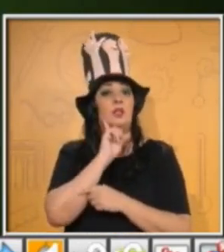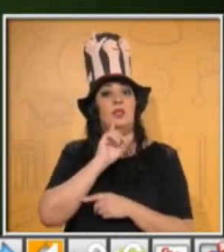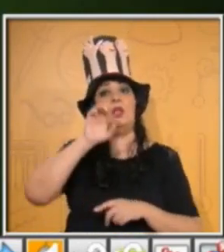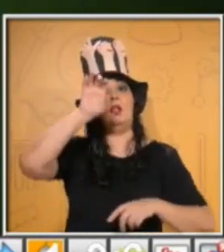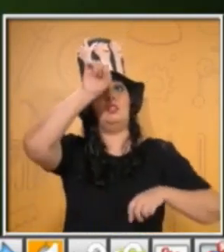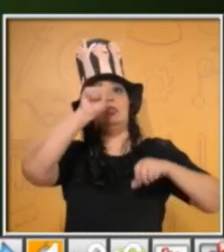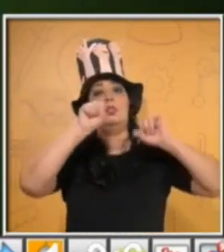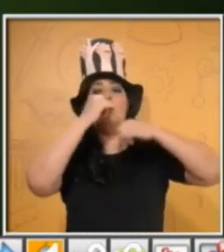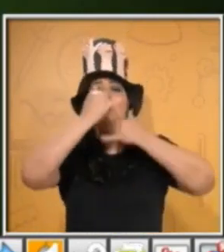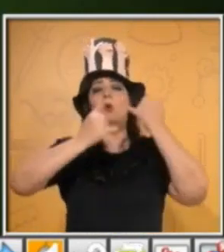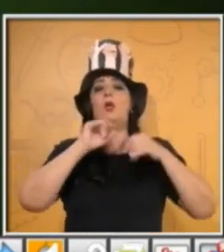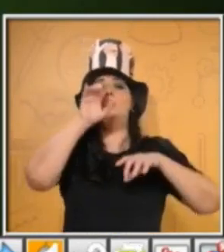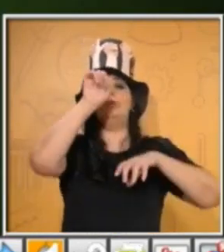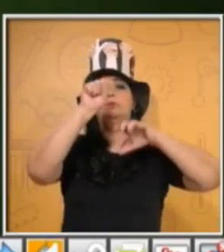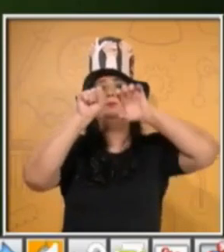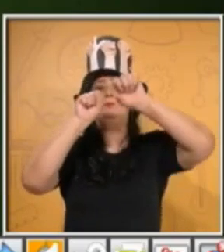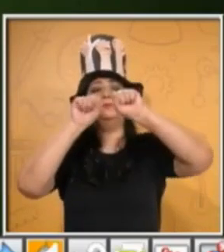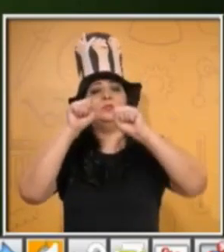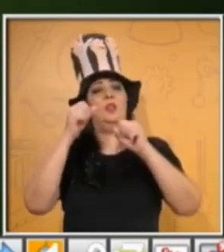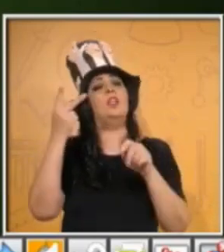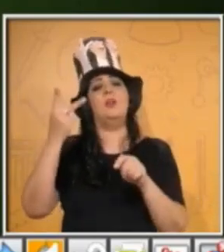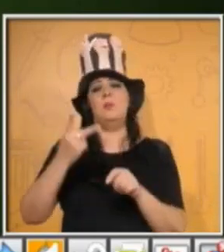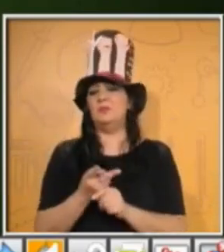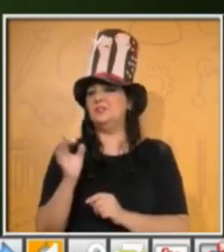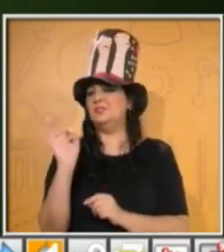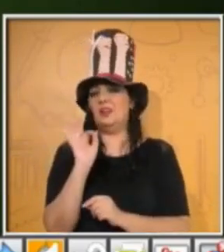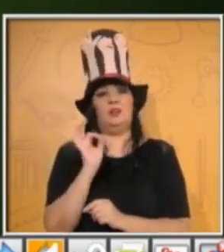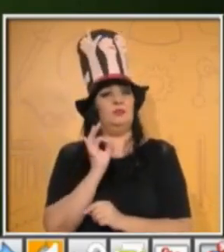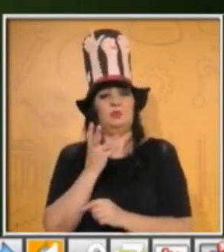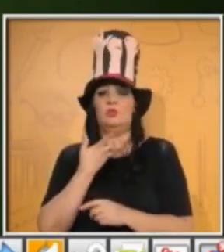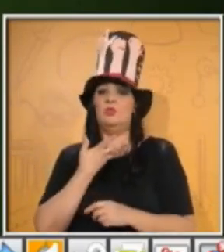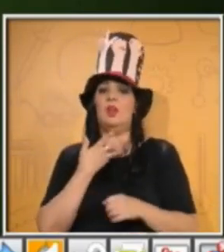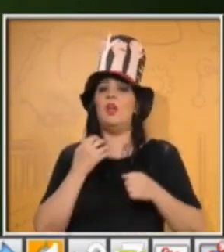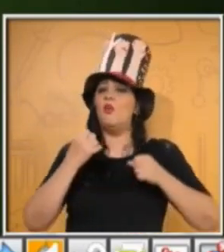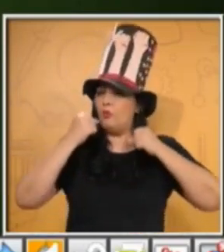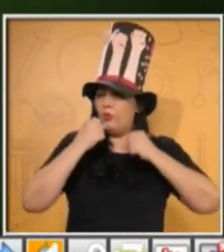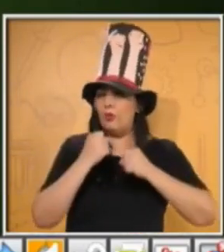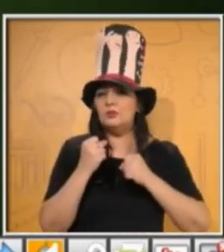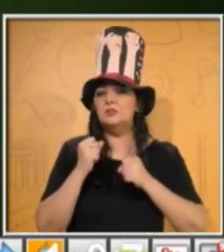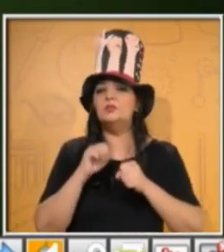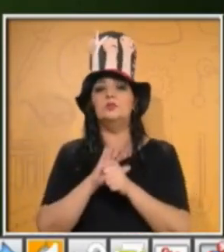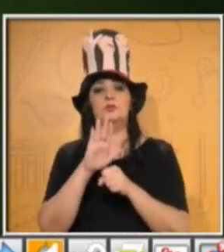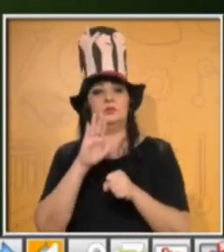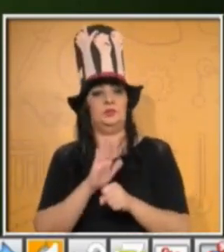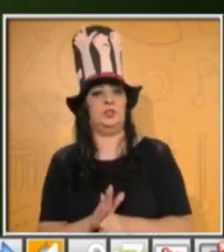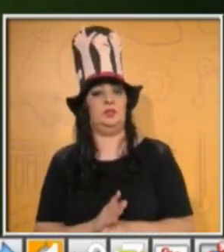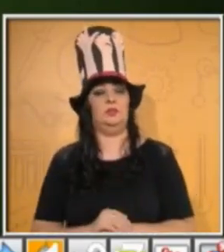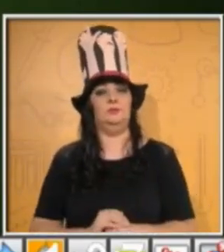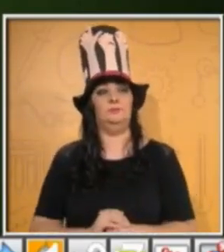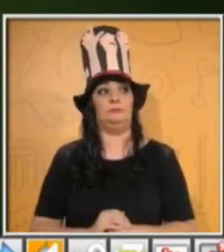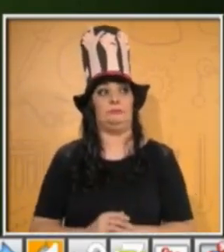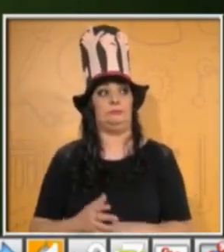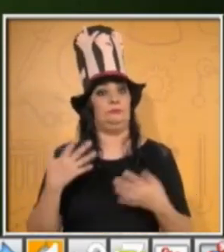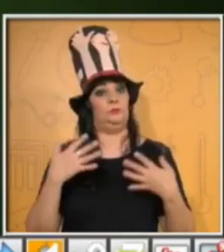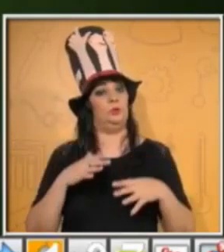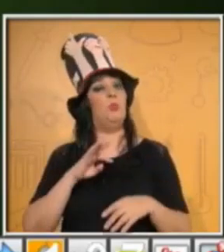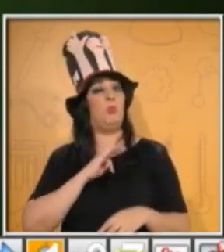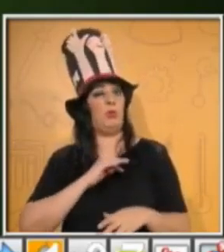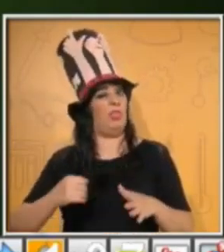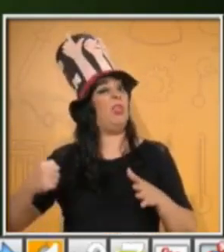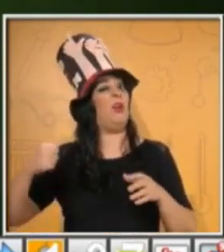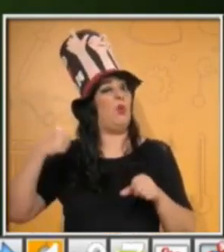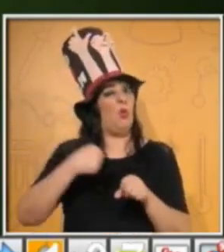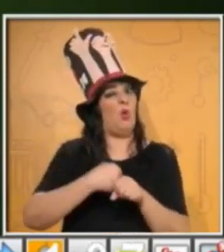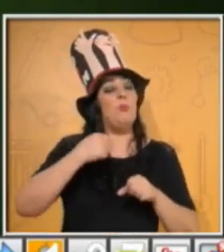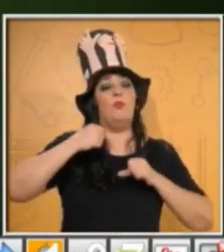pasaría, maestro, si ella no tiene la fuerza necesaria o si se soltara? Pues se me hace que se va a dar un golpe bien dado. Necesita emplear